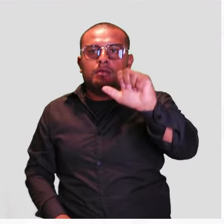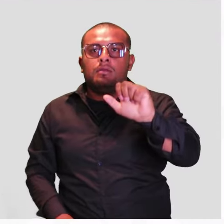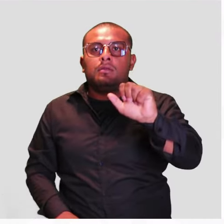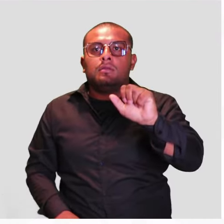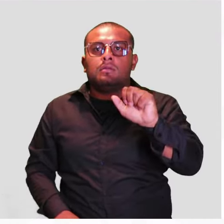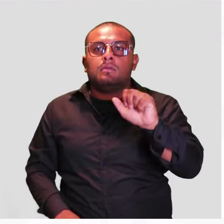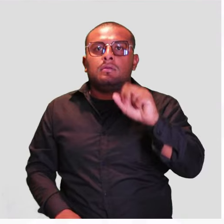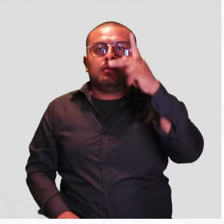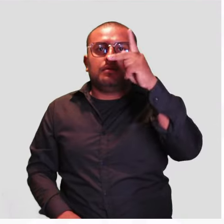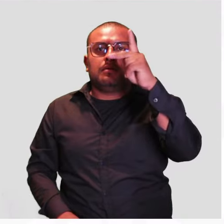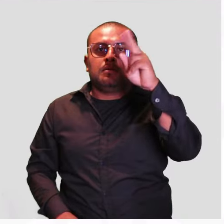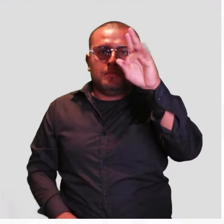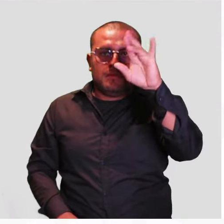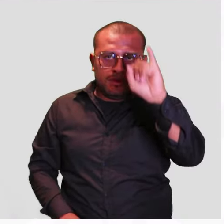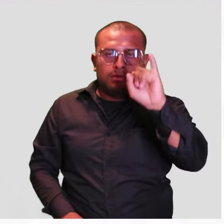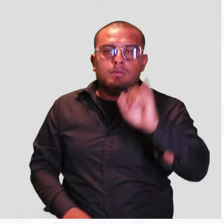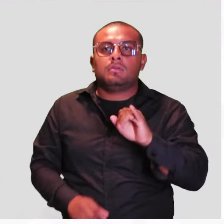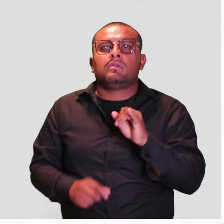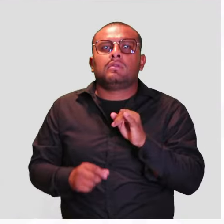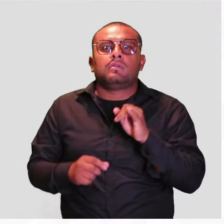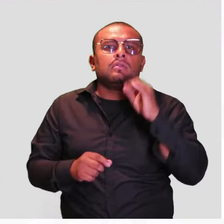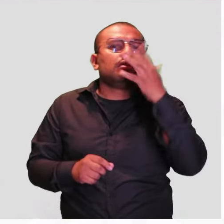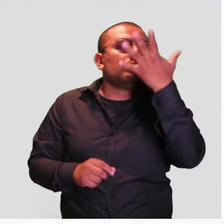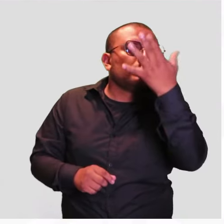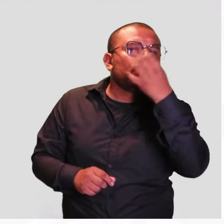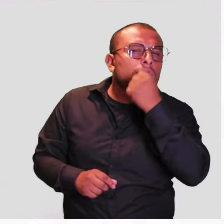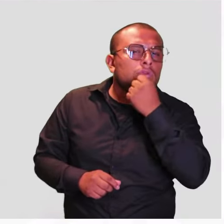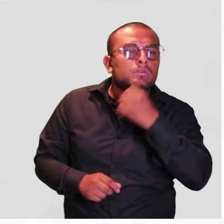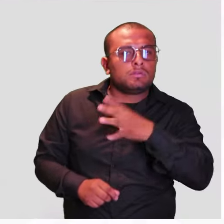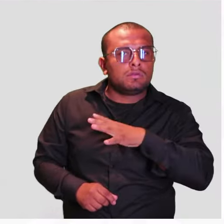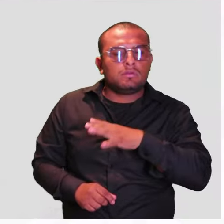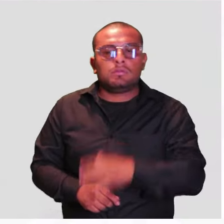del PRI. Le restan 50 segundos, candidata. La escuchamos.